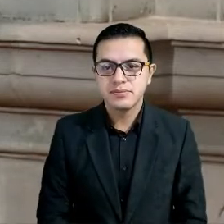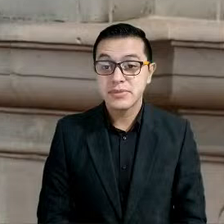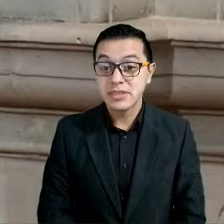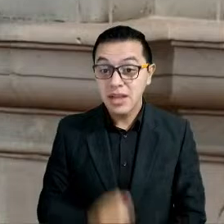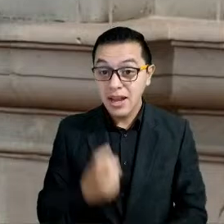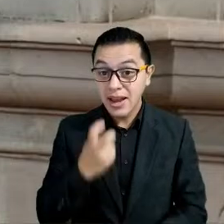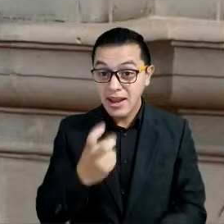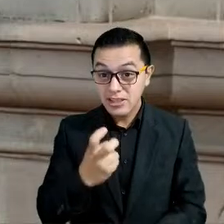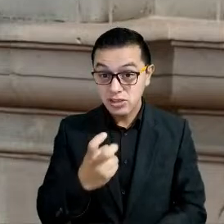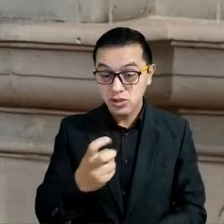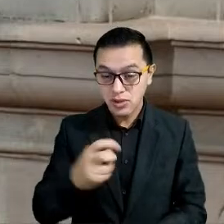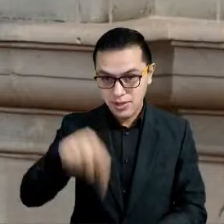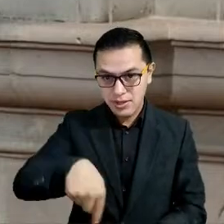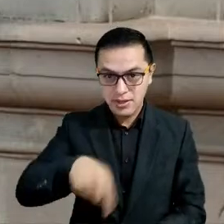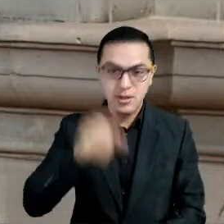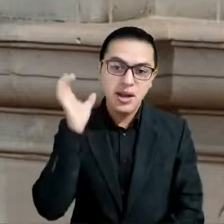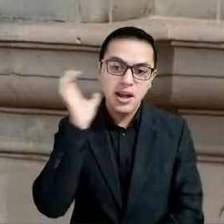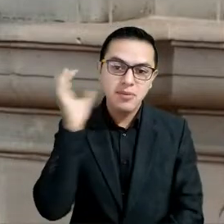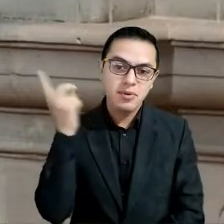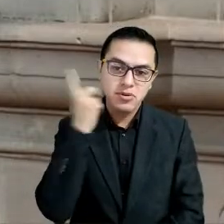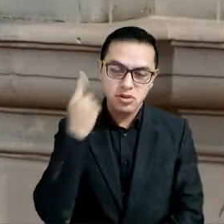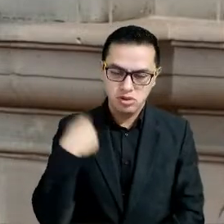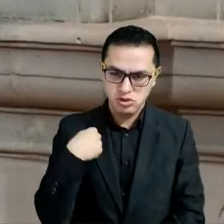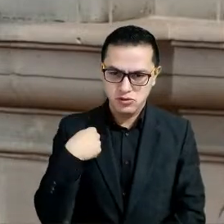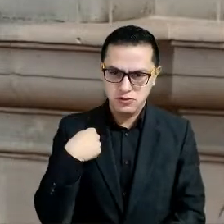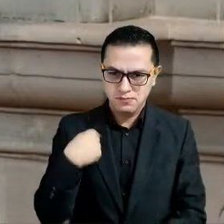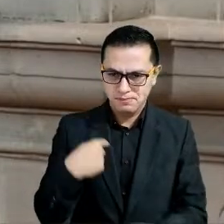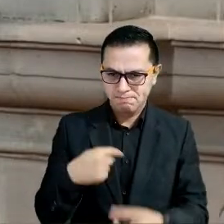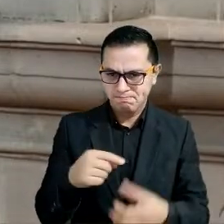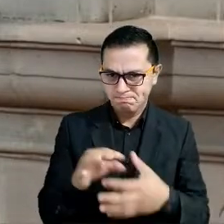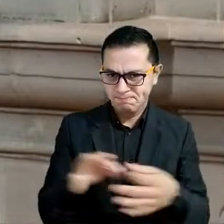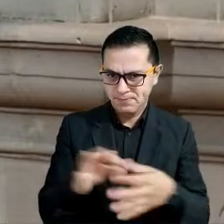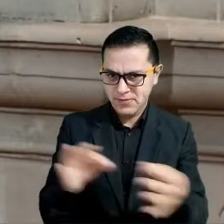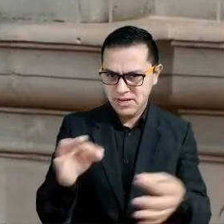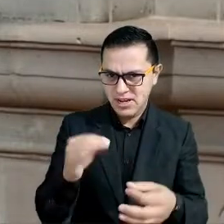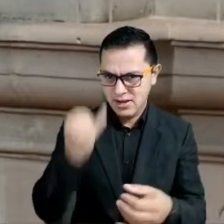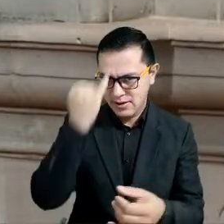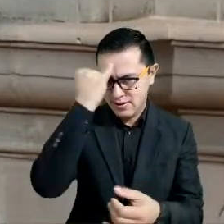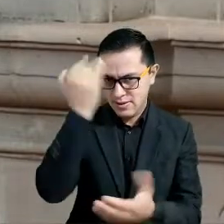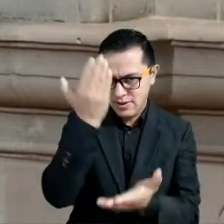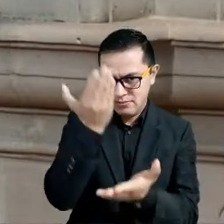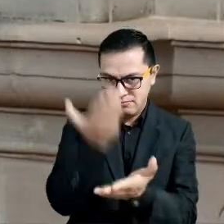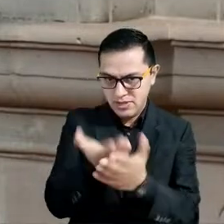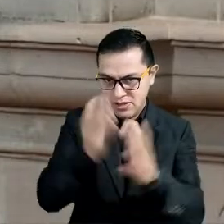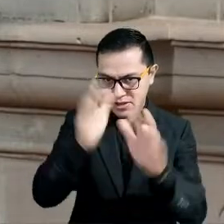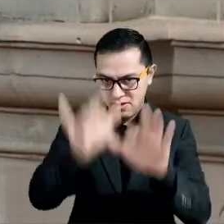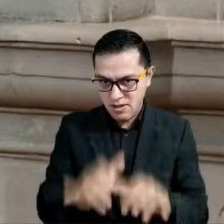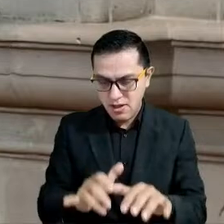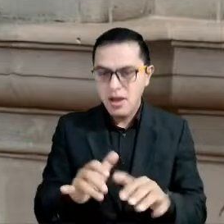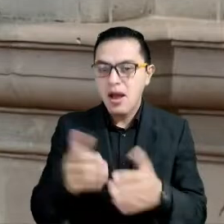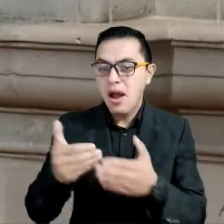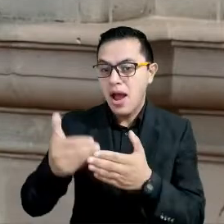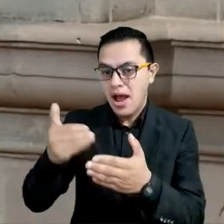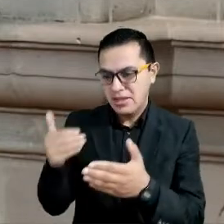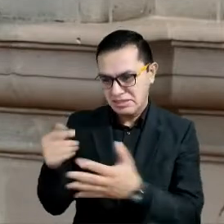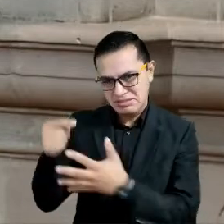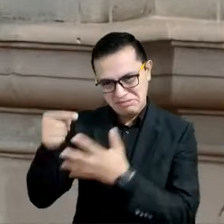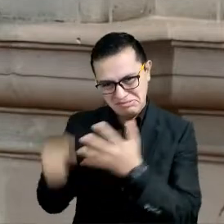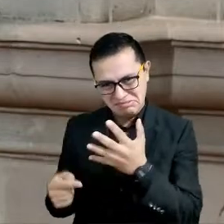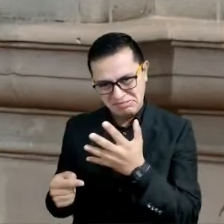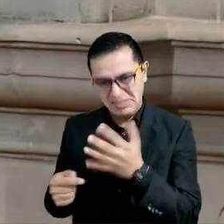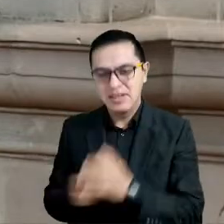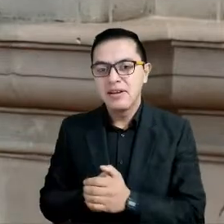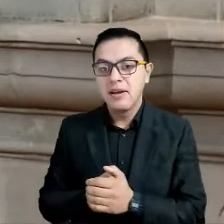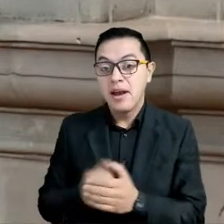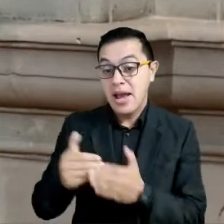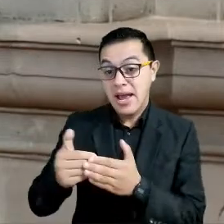consideración de este pleno, diputada presidenta, el dictamen con los siguientes antecedentes. En sesión de la 61